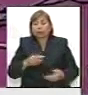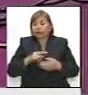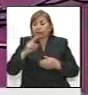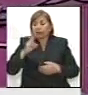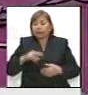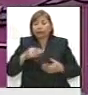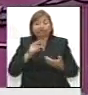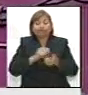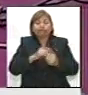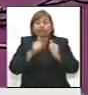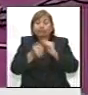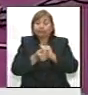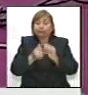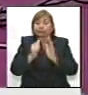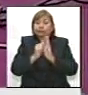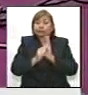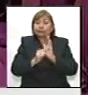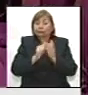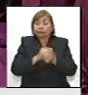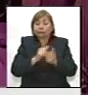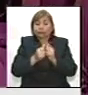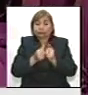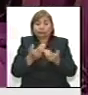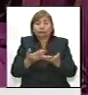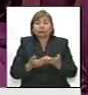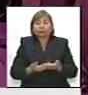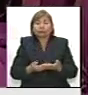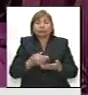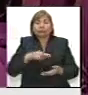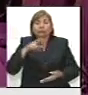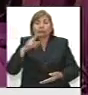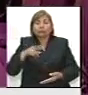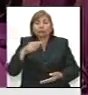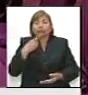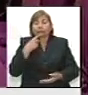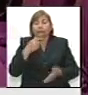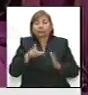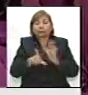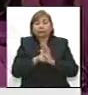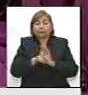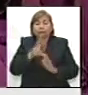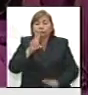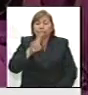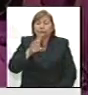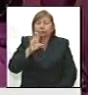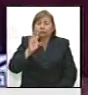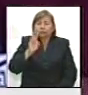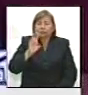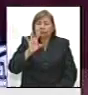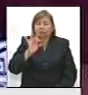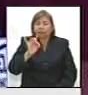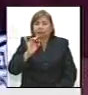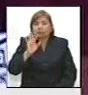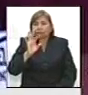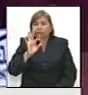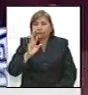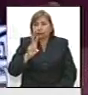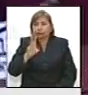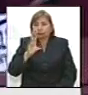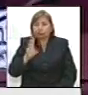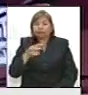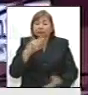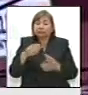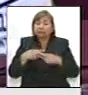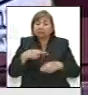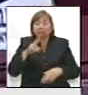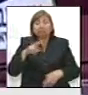proyecto que modifica el texto único de la Ley Orgánica de los Gobiernos Regionales, Ley 27867, es una iniciativa del gobierno